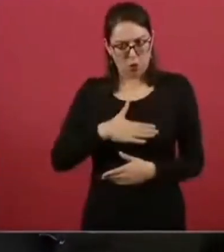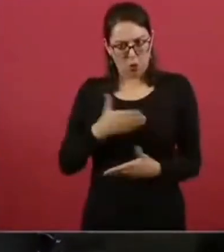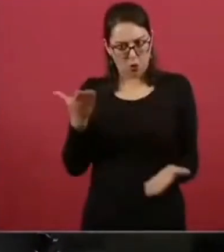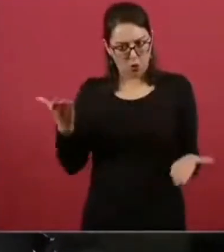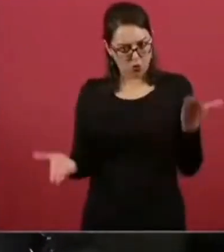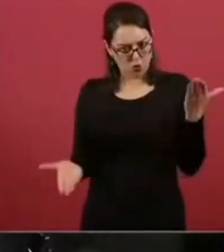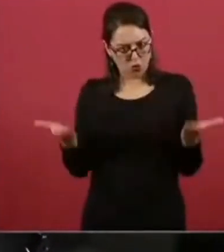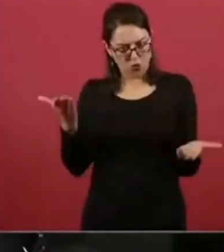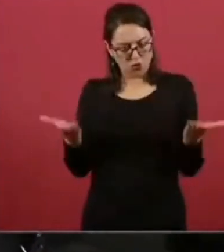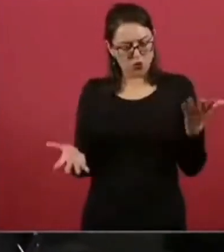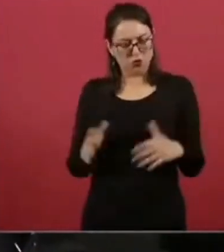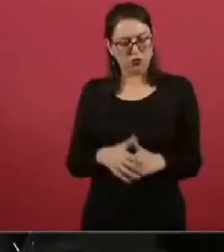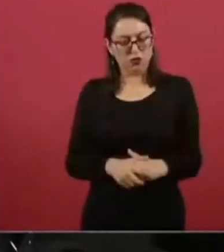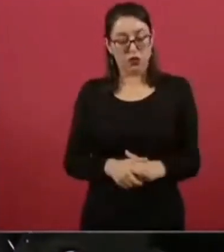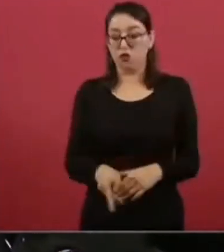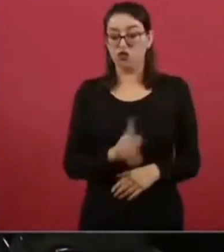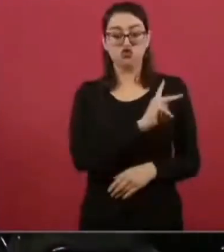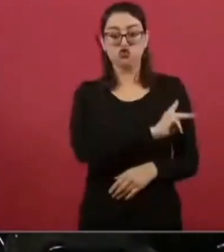de nosotros.